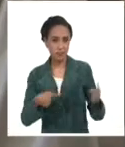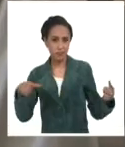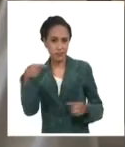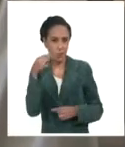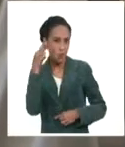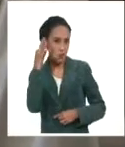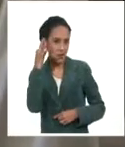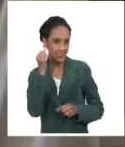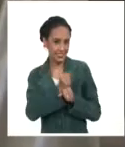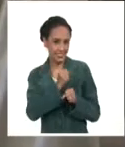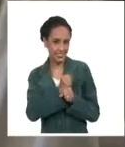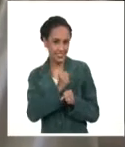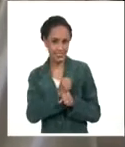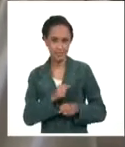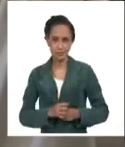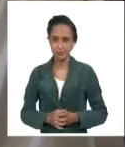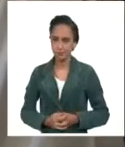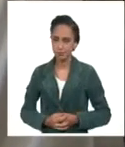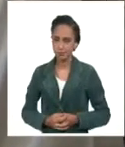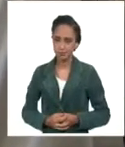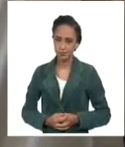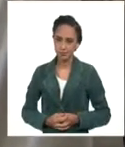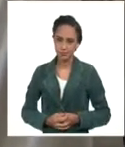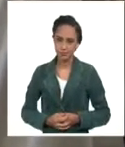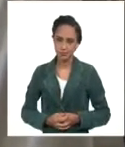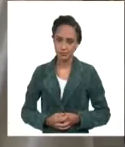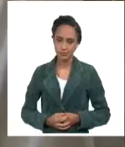mayoritariamente mujeres.